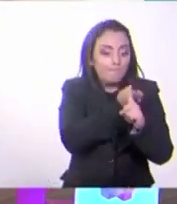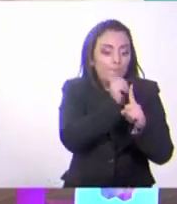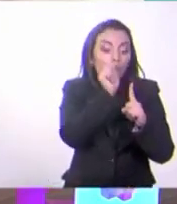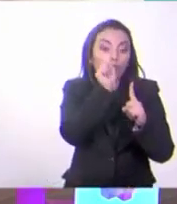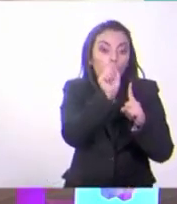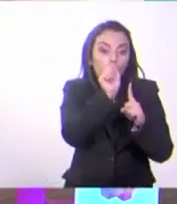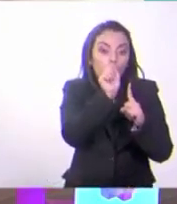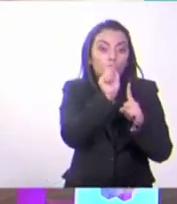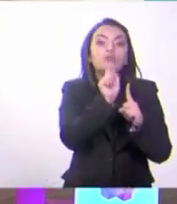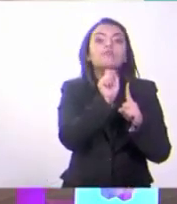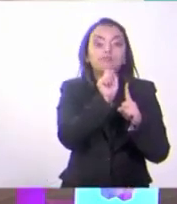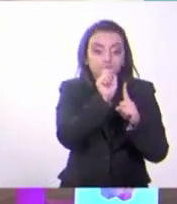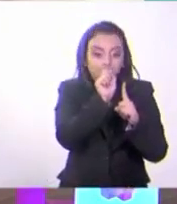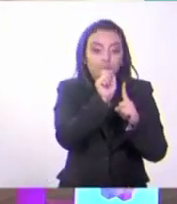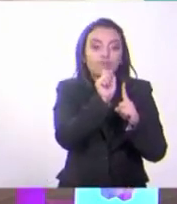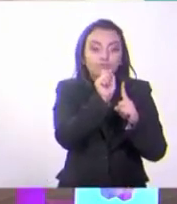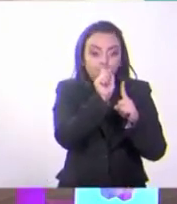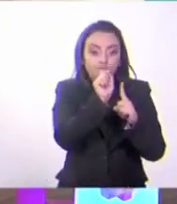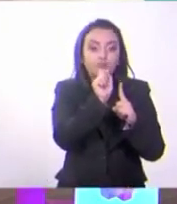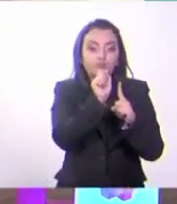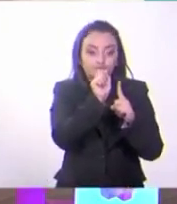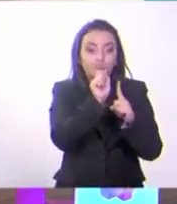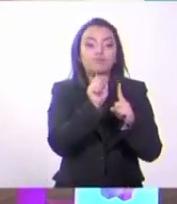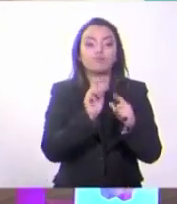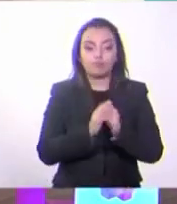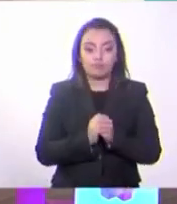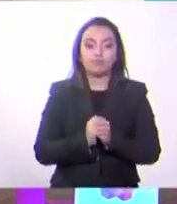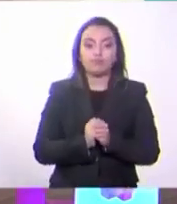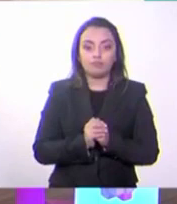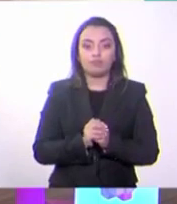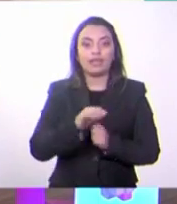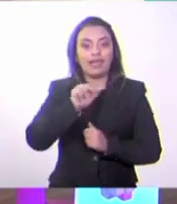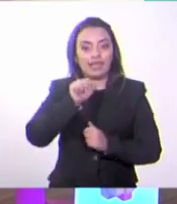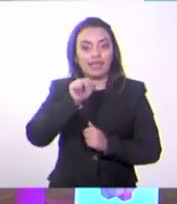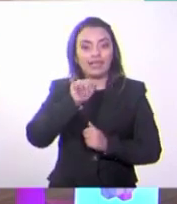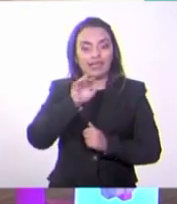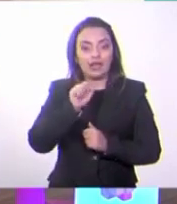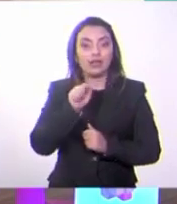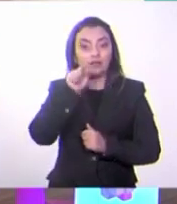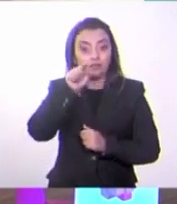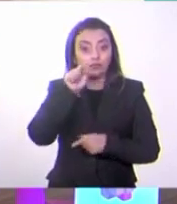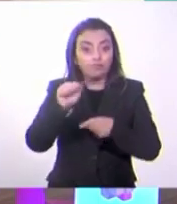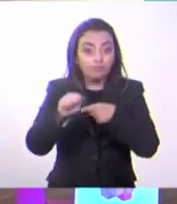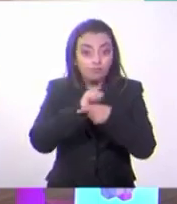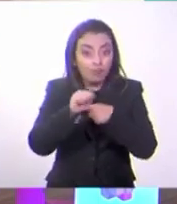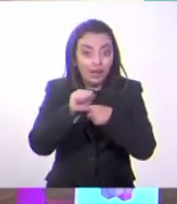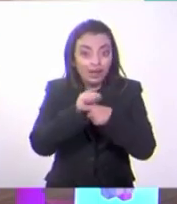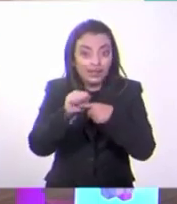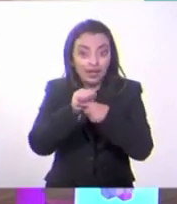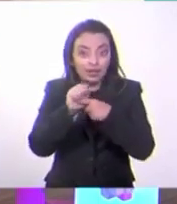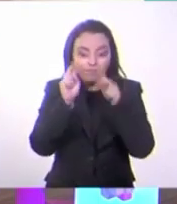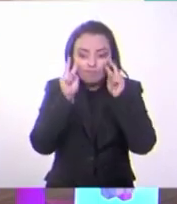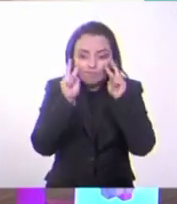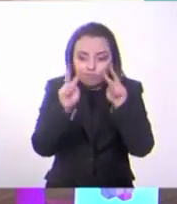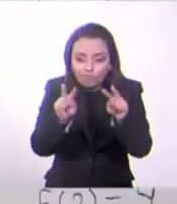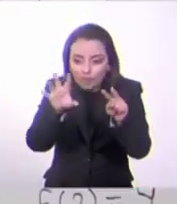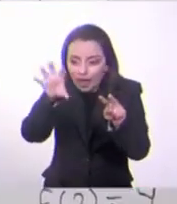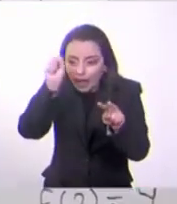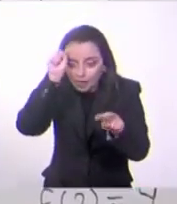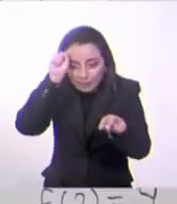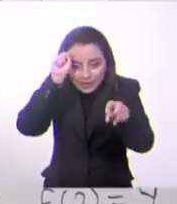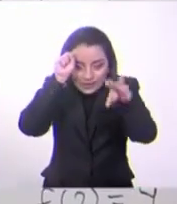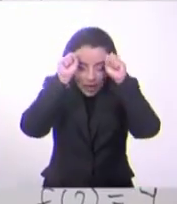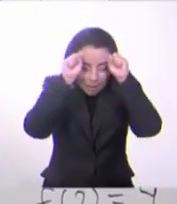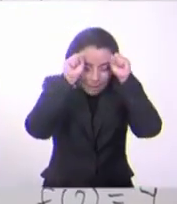horizontal. Exacto, y la gráfica de la función. Por eso hay que ir a repasar las gráficas de las funciones, cuál es su forma, y así